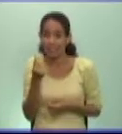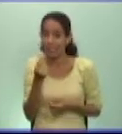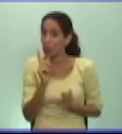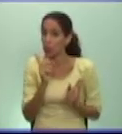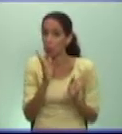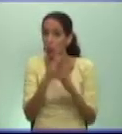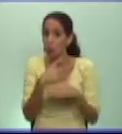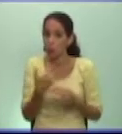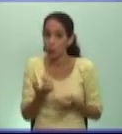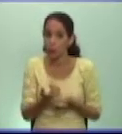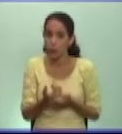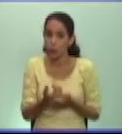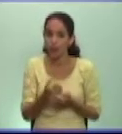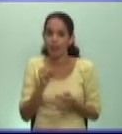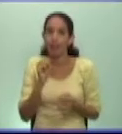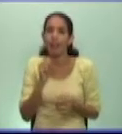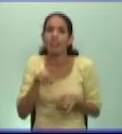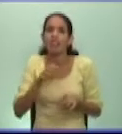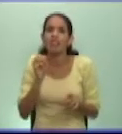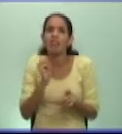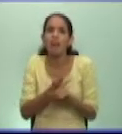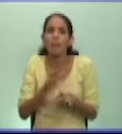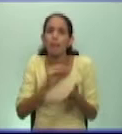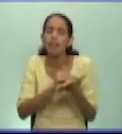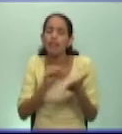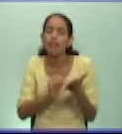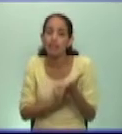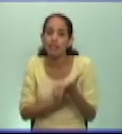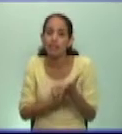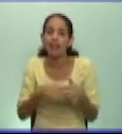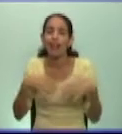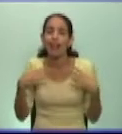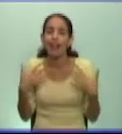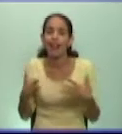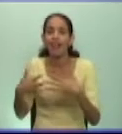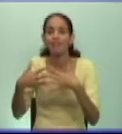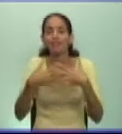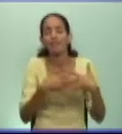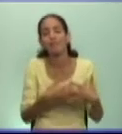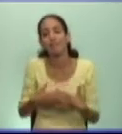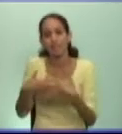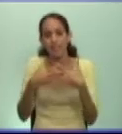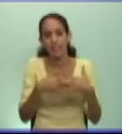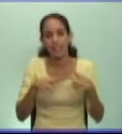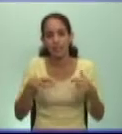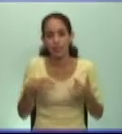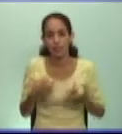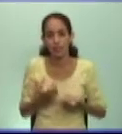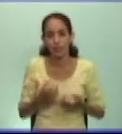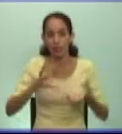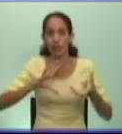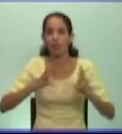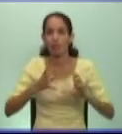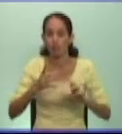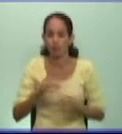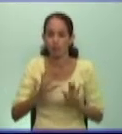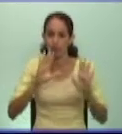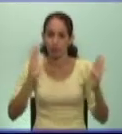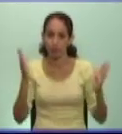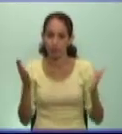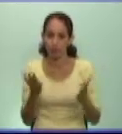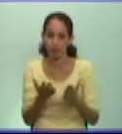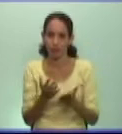Y nace en los Estados Unidos una crisis que repercute en toda la vida de ese país y del mundo entero. Pues estamos hablando de una